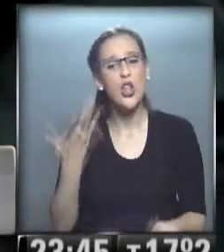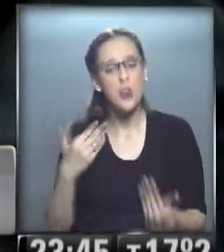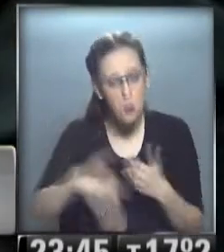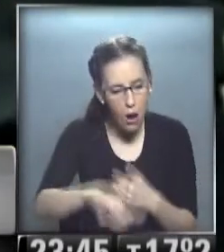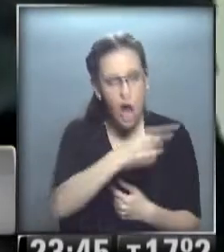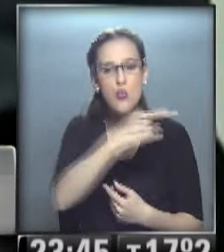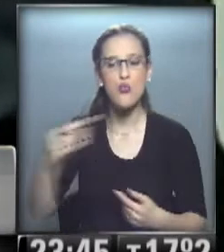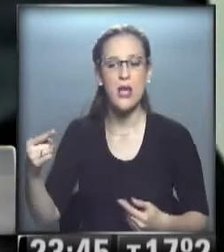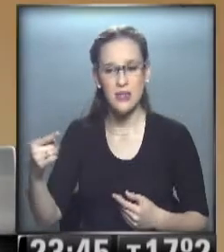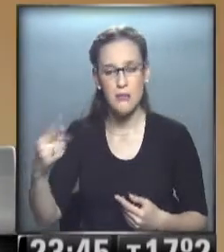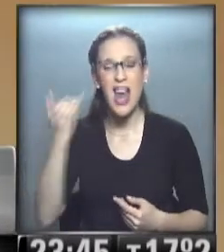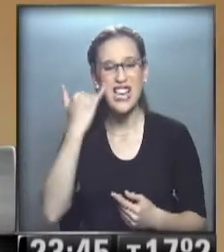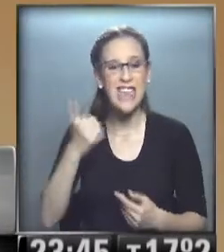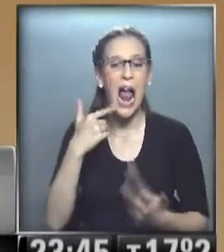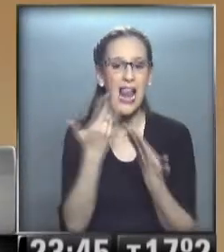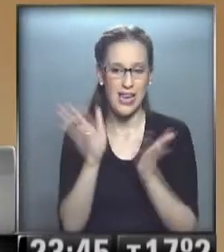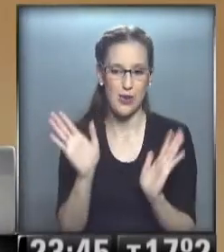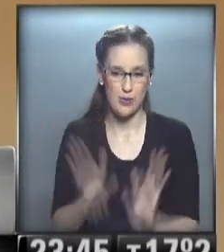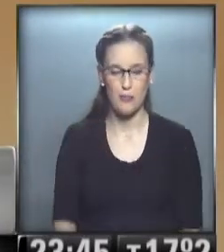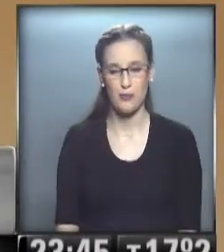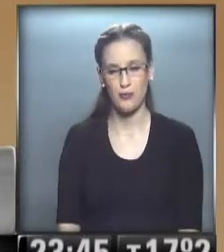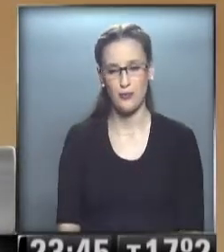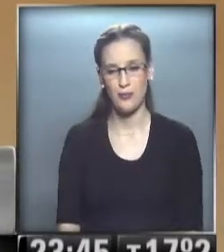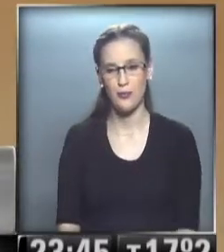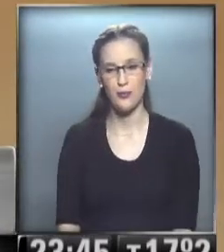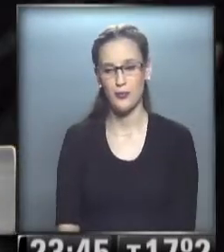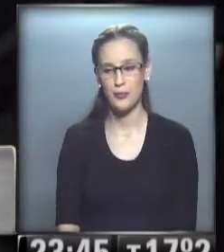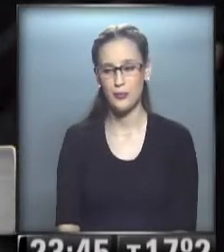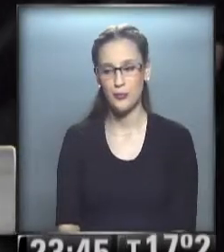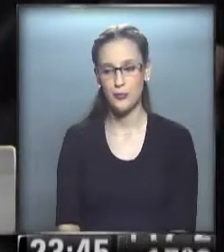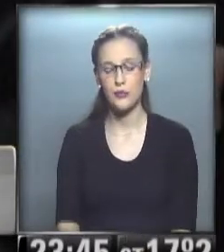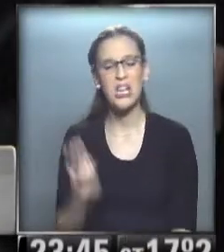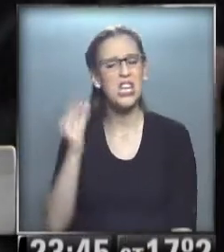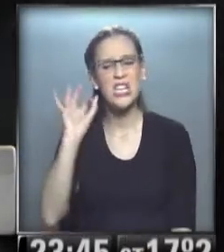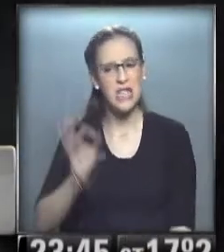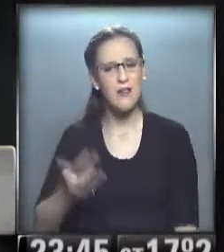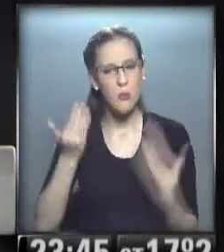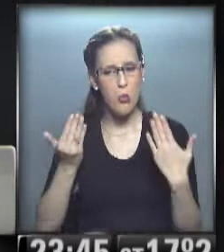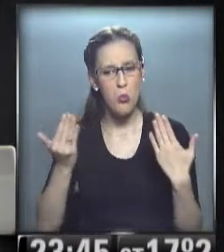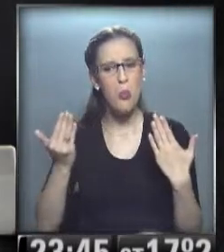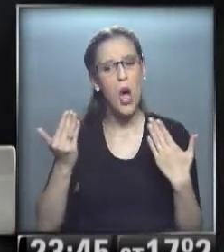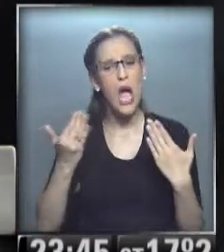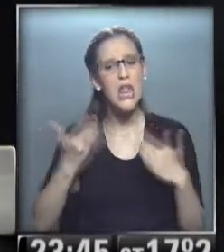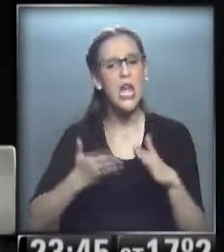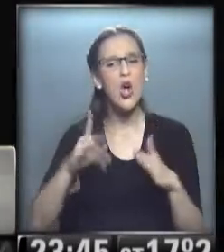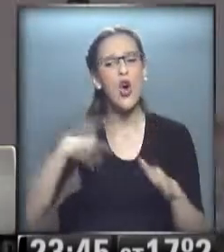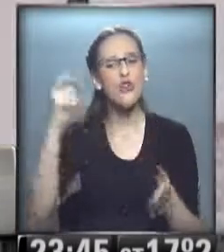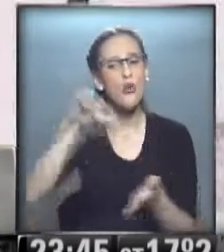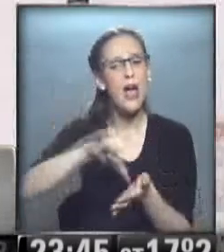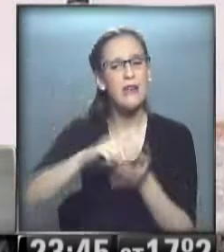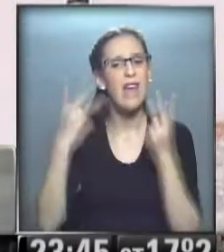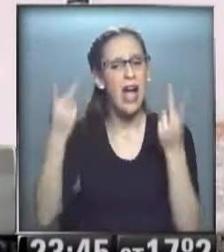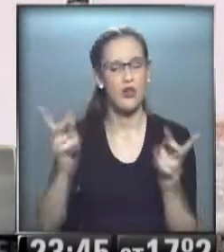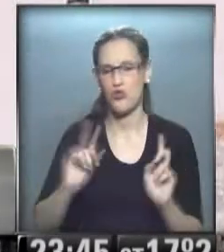él va a estar ya fuera de la cárcel. Y luego, ¿cuáles son las condiciones? ¿Qué es lo que se sabe? ¿Puede salir del país? No puede salir. Sí tomó